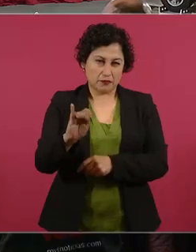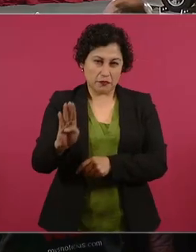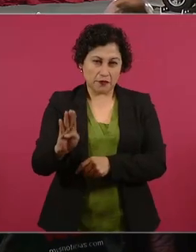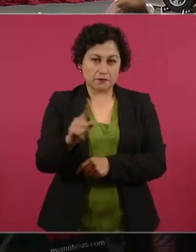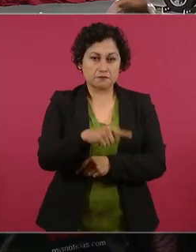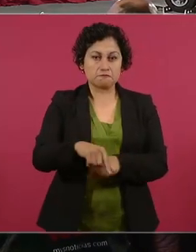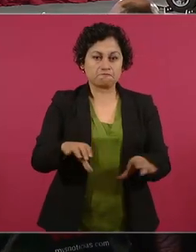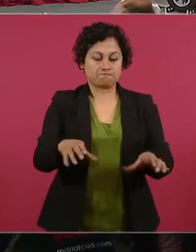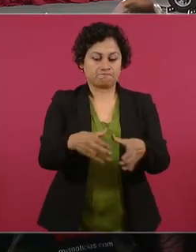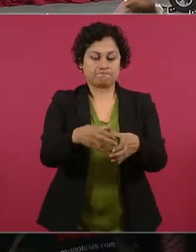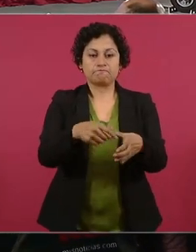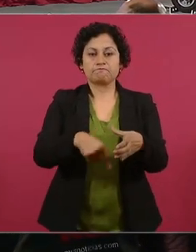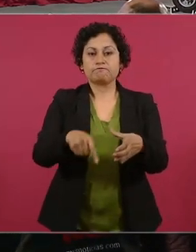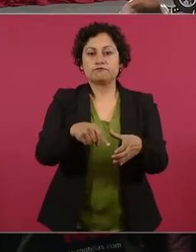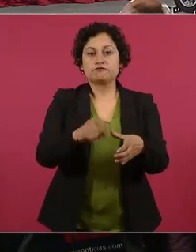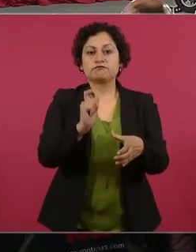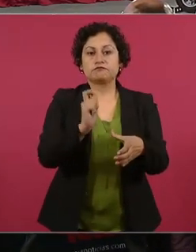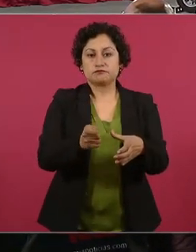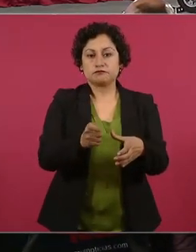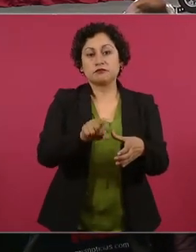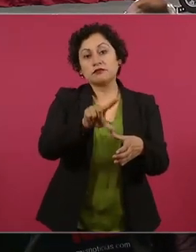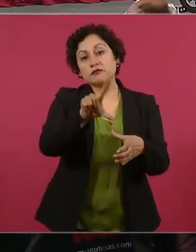Y miren, enero,